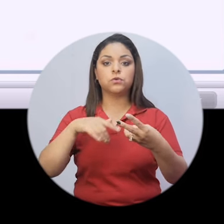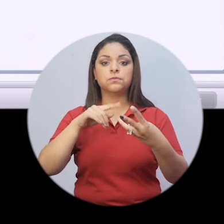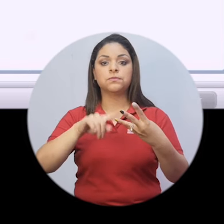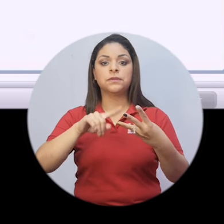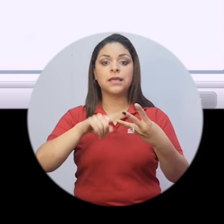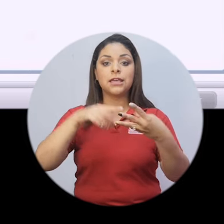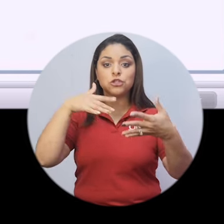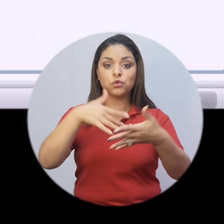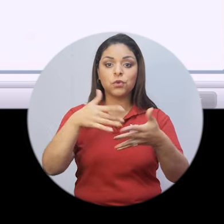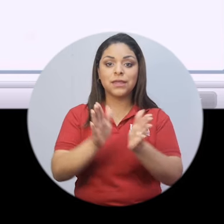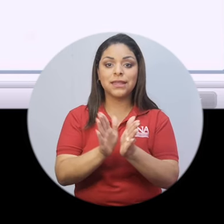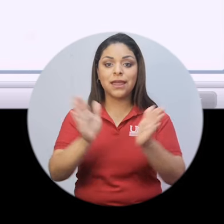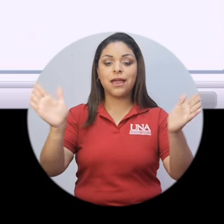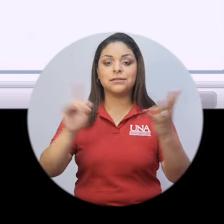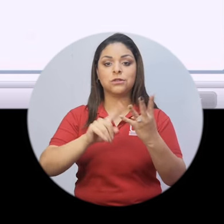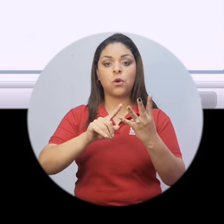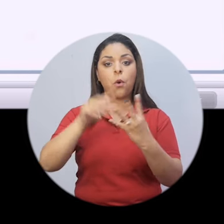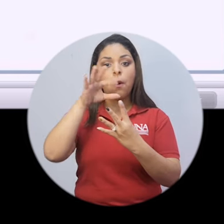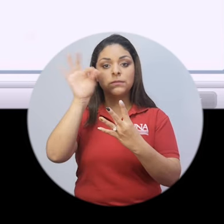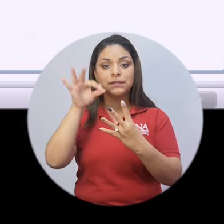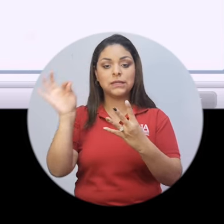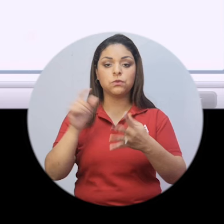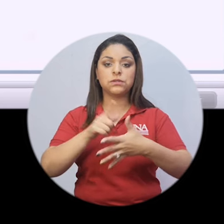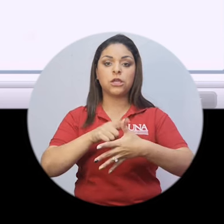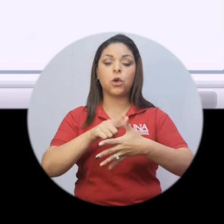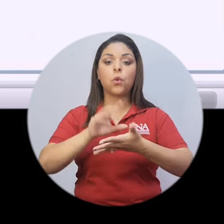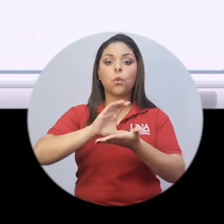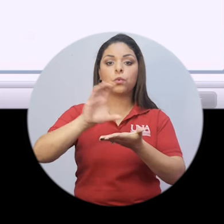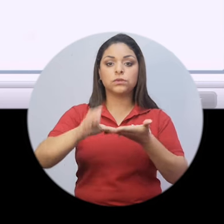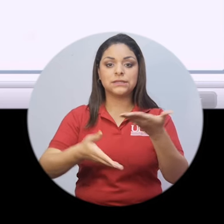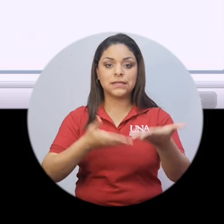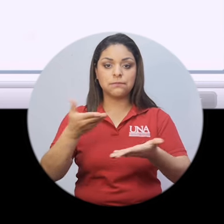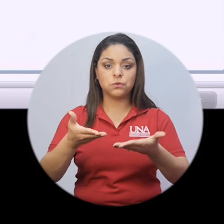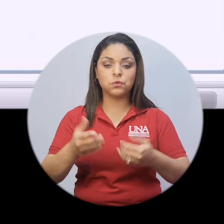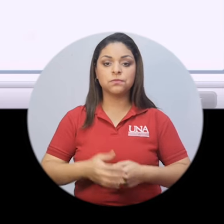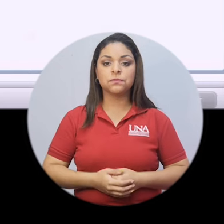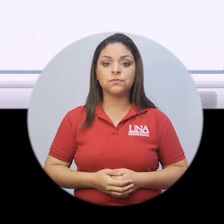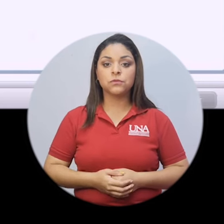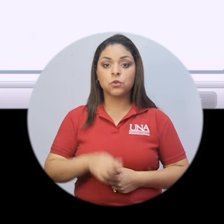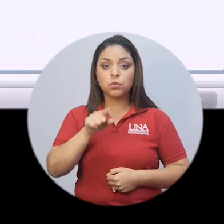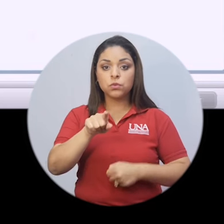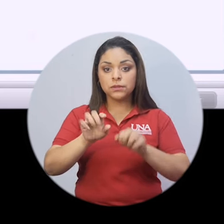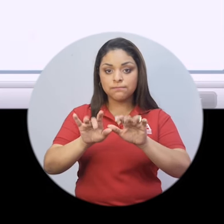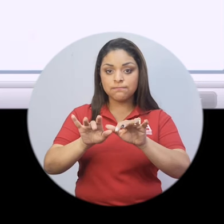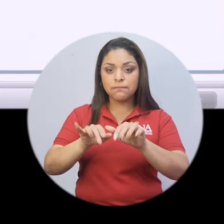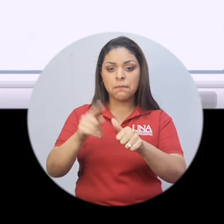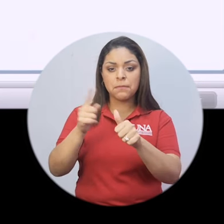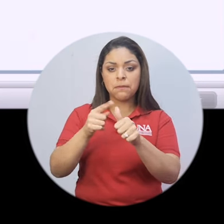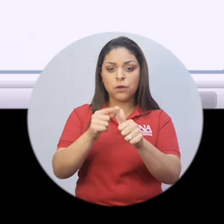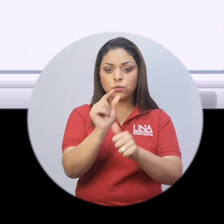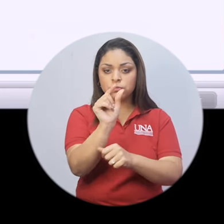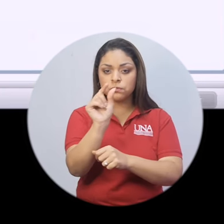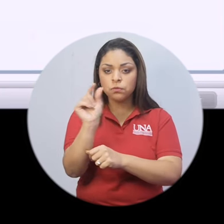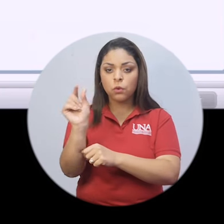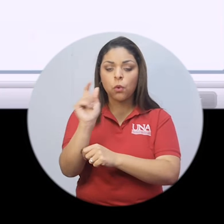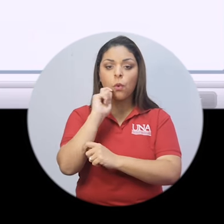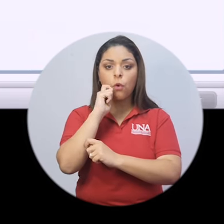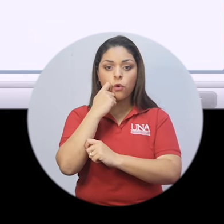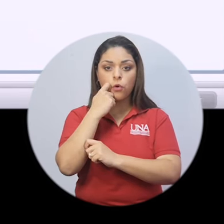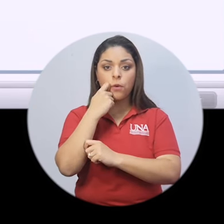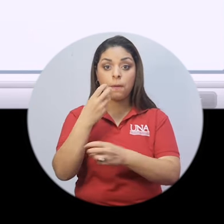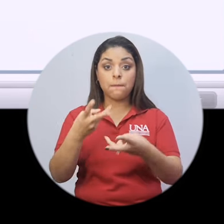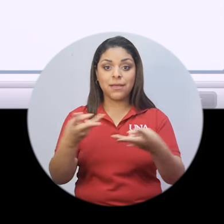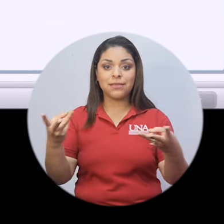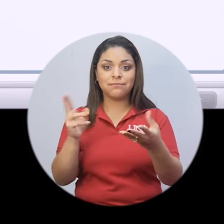estudios generales, optativos y cursos de servicio. Digita los primeros caracteres del código de materia a